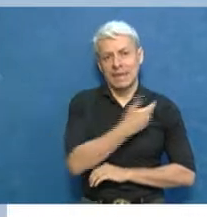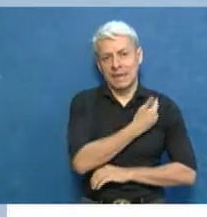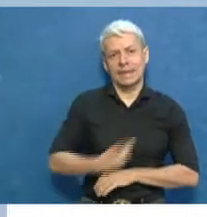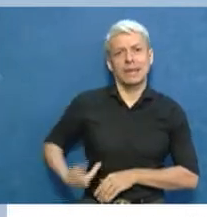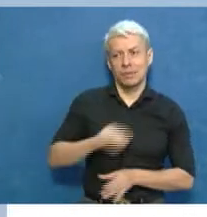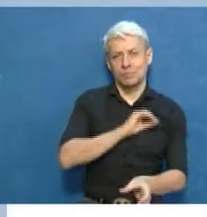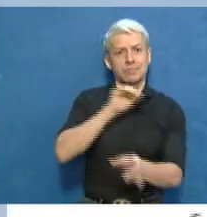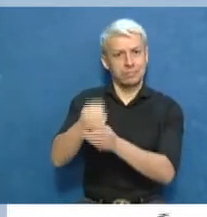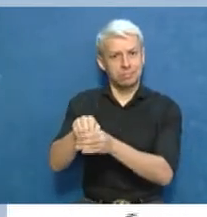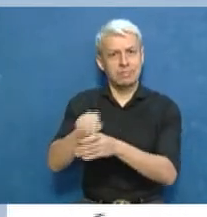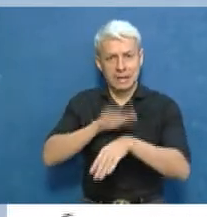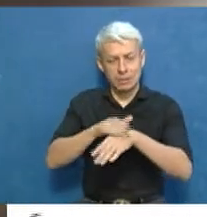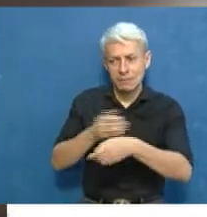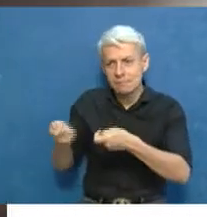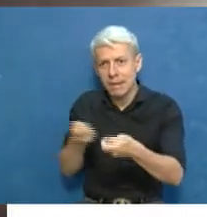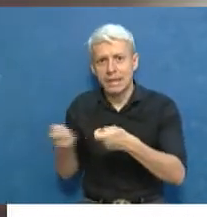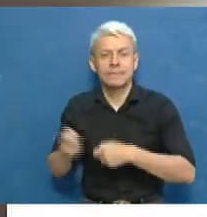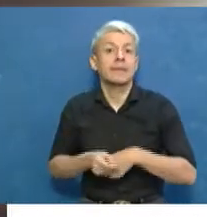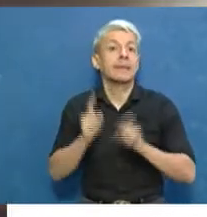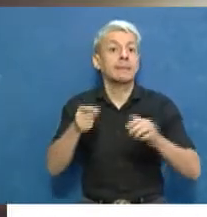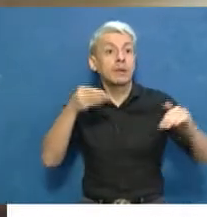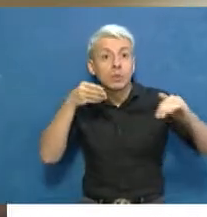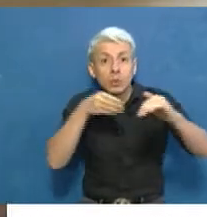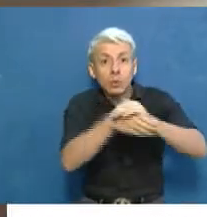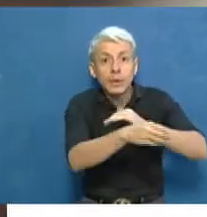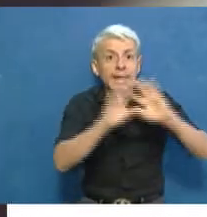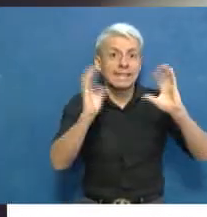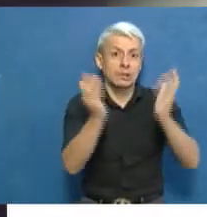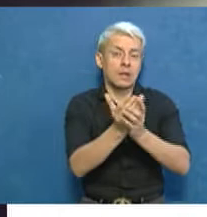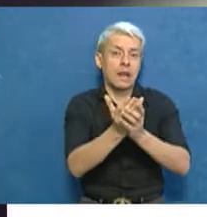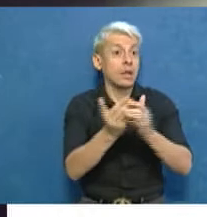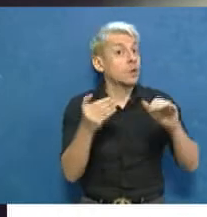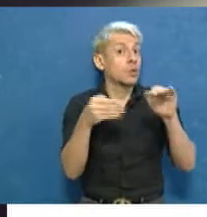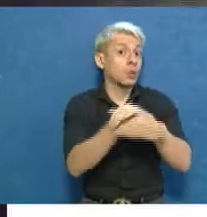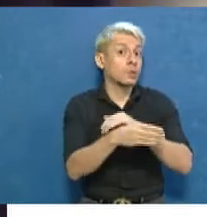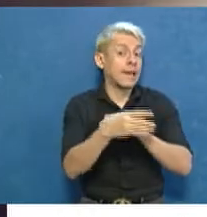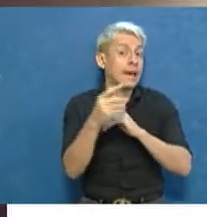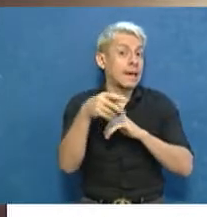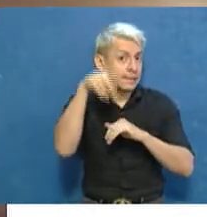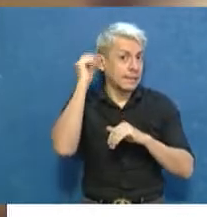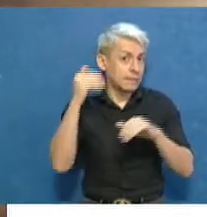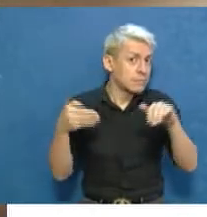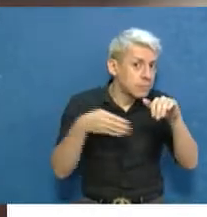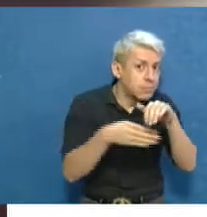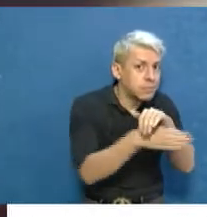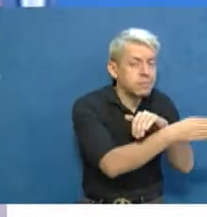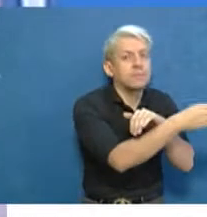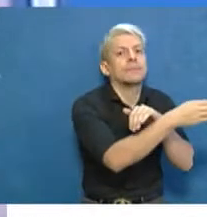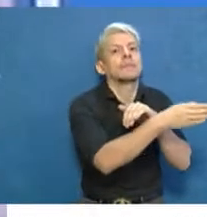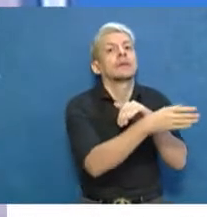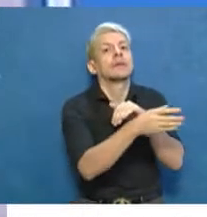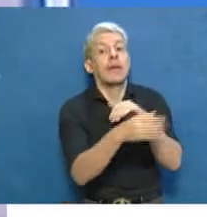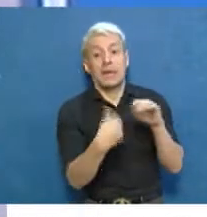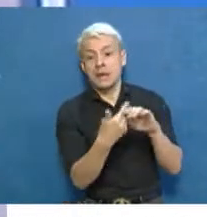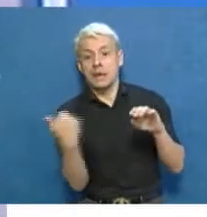de mal logro. Y también el túnel internacional, donde estamos haciendo algunas tratativas porque en el lado argentino